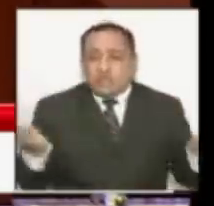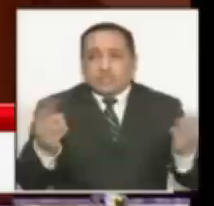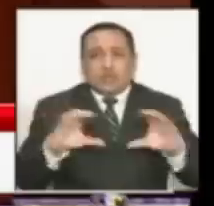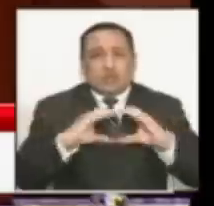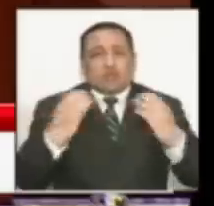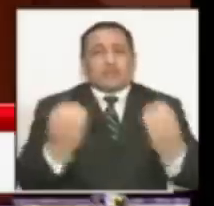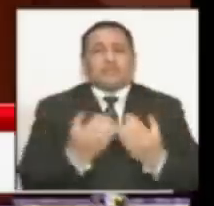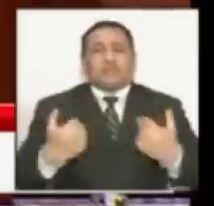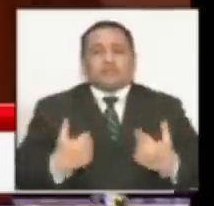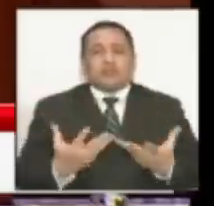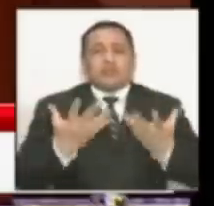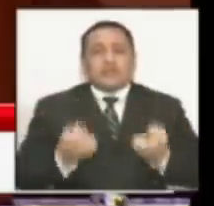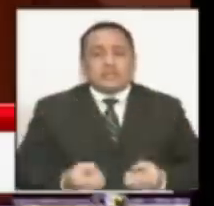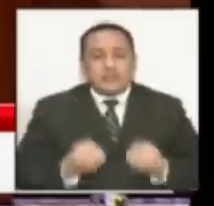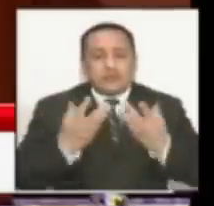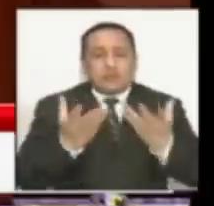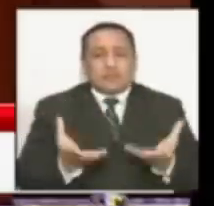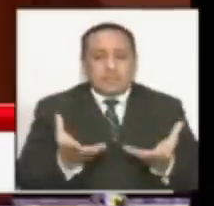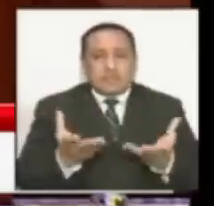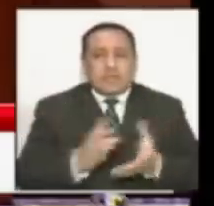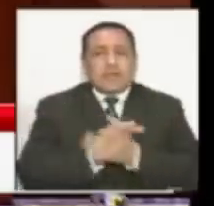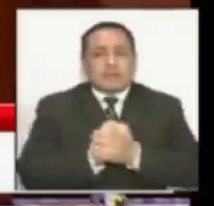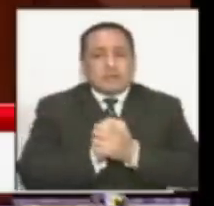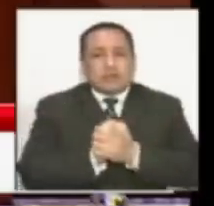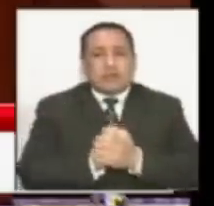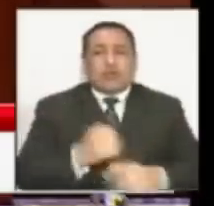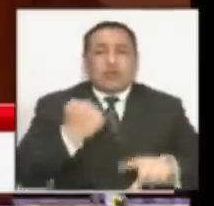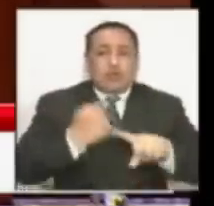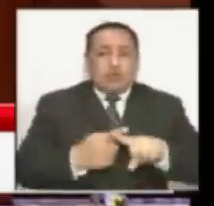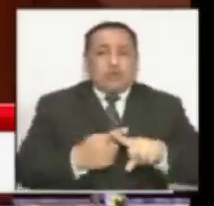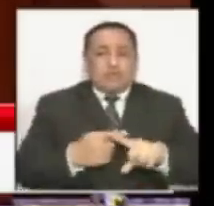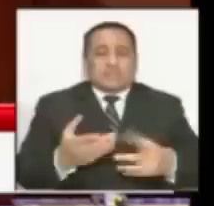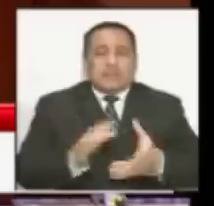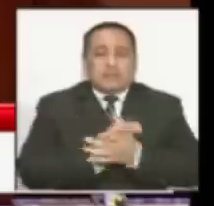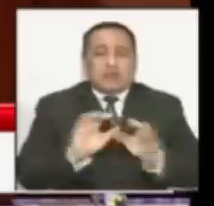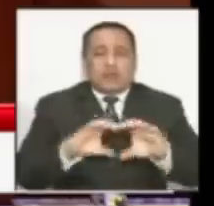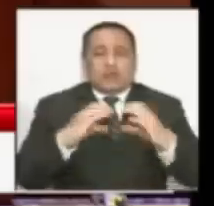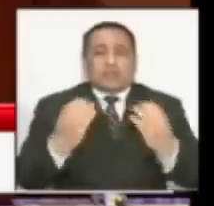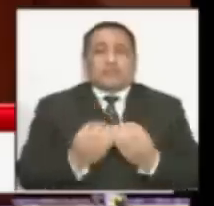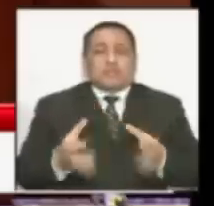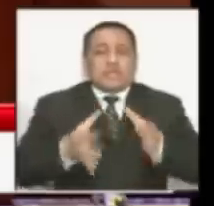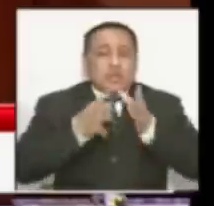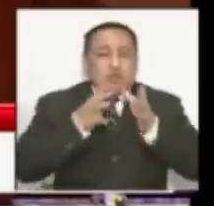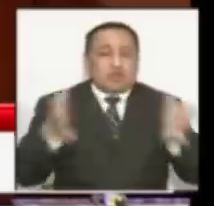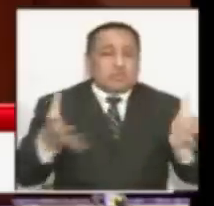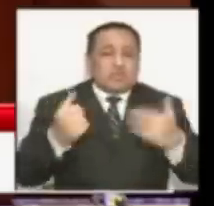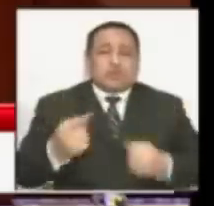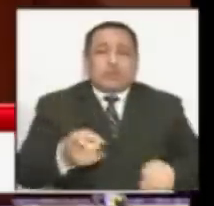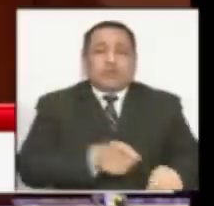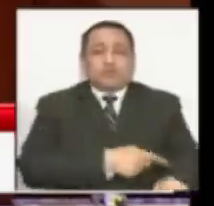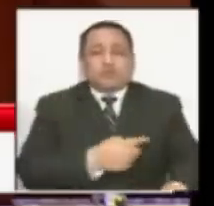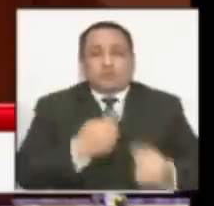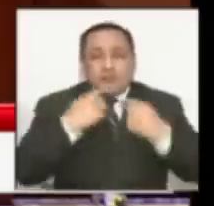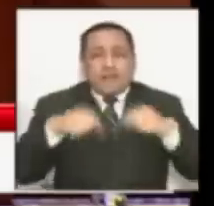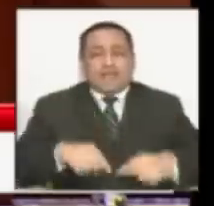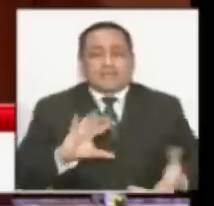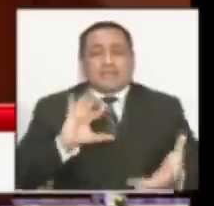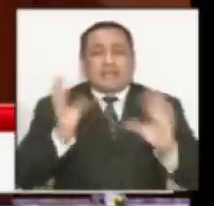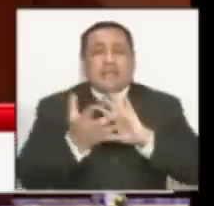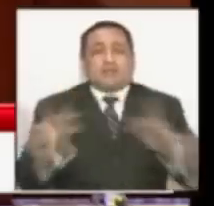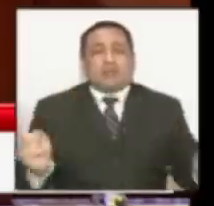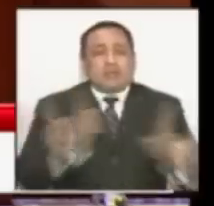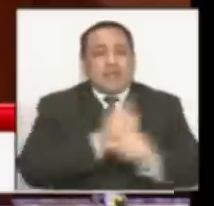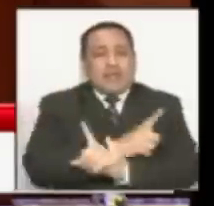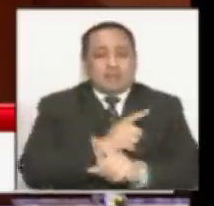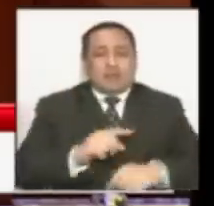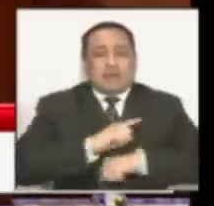congresistas, quisiera decirle, queridos colegas o excolegas, ya no sé, todavía no me acostumbro a este cambio súbito